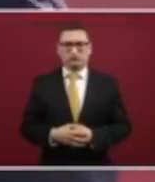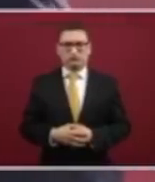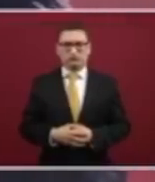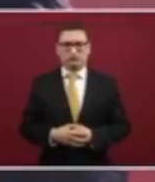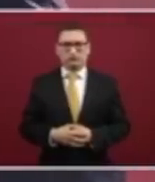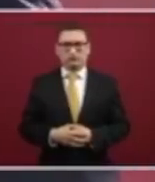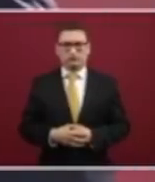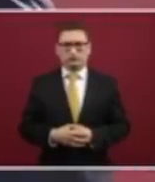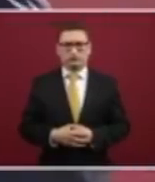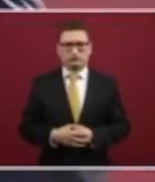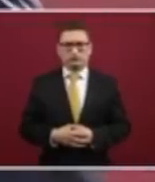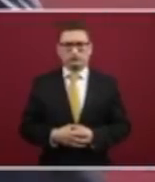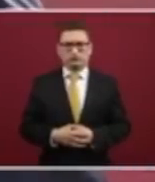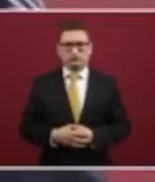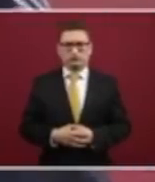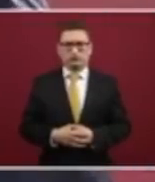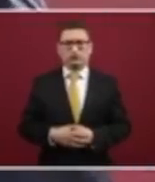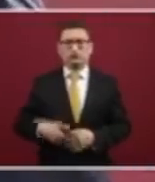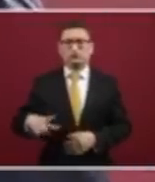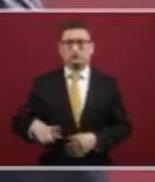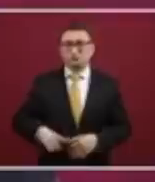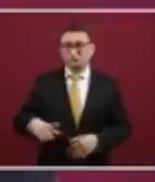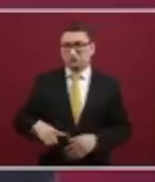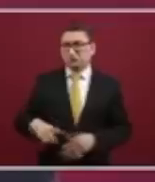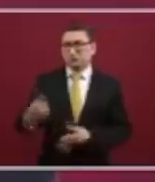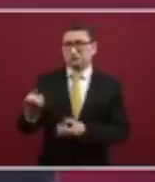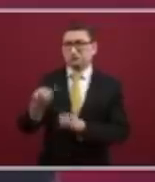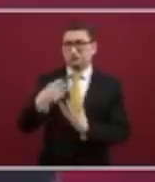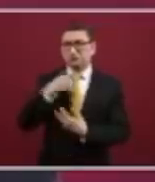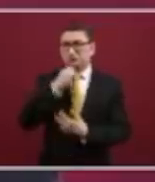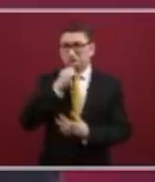Por el gobierno, porque no nos llega.